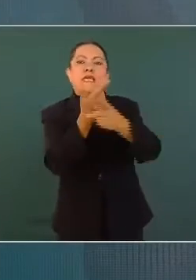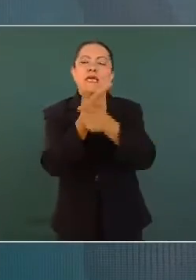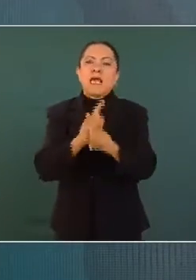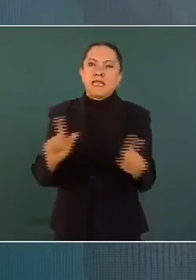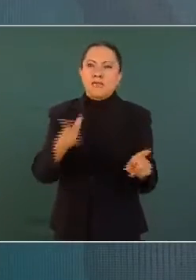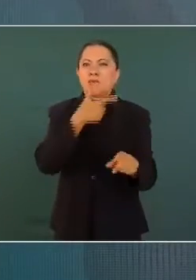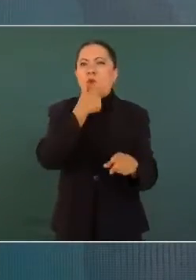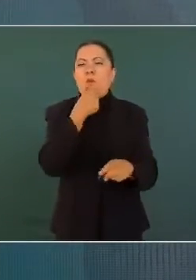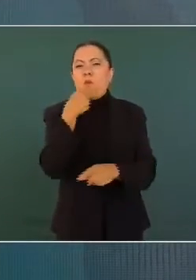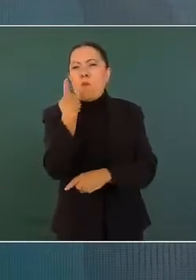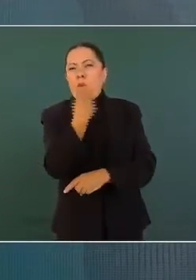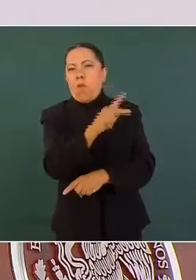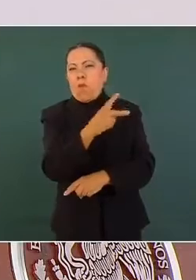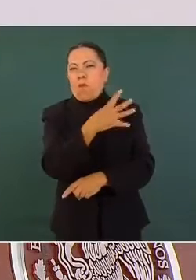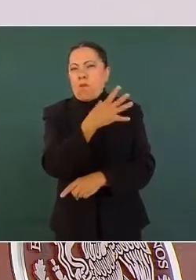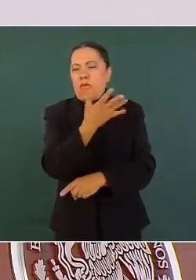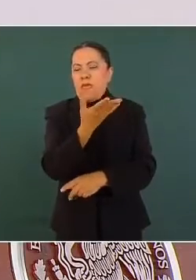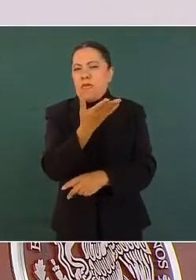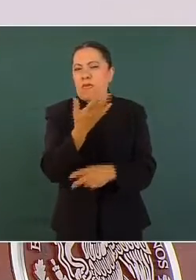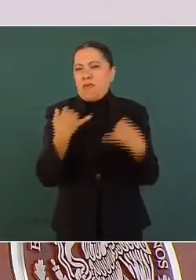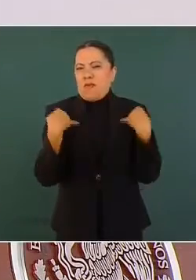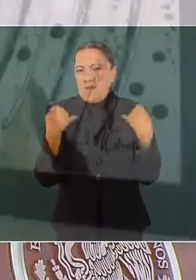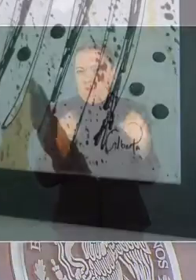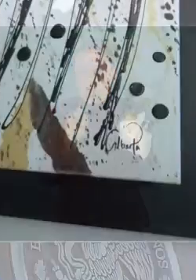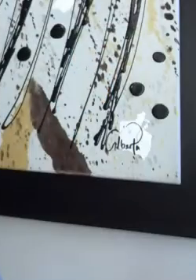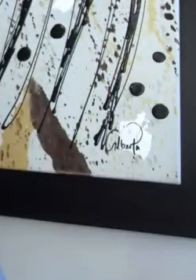a este presunto delincuente.